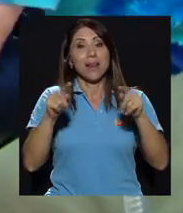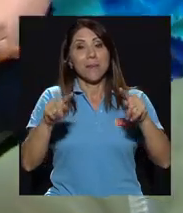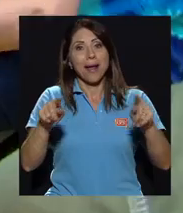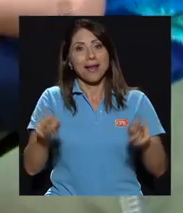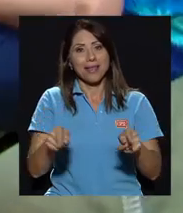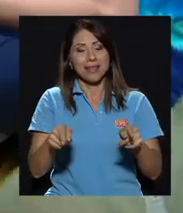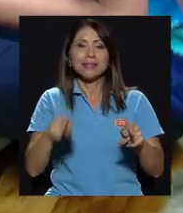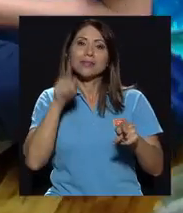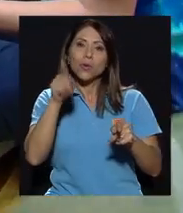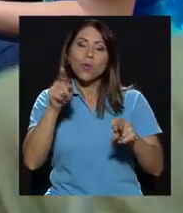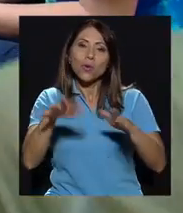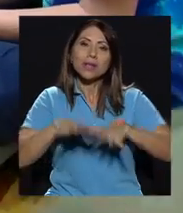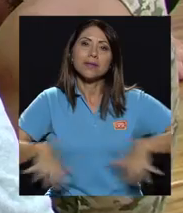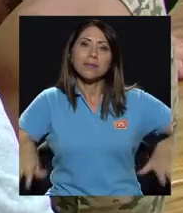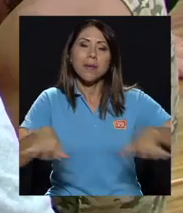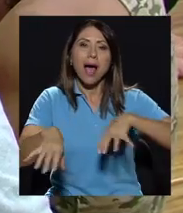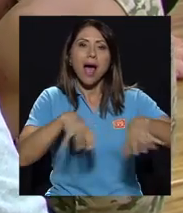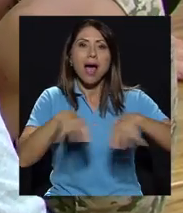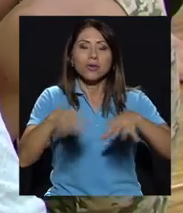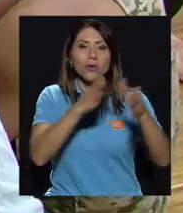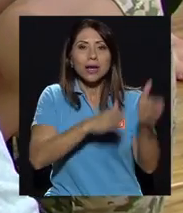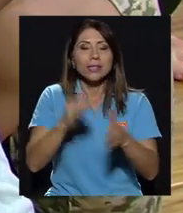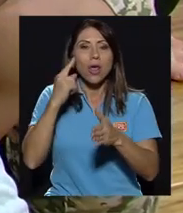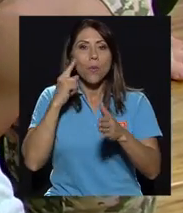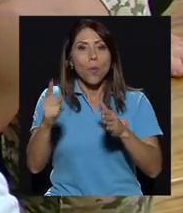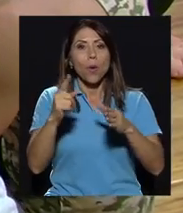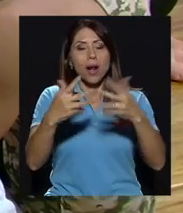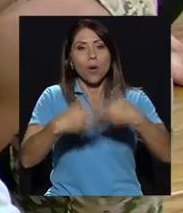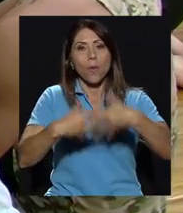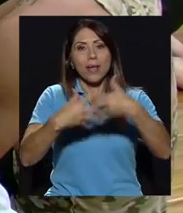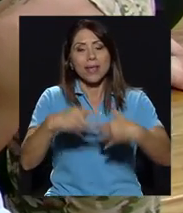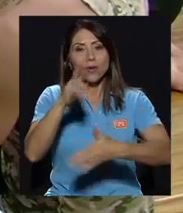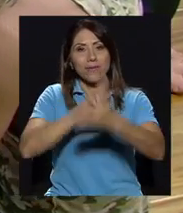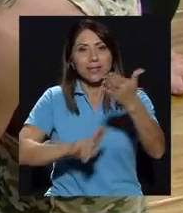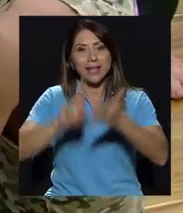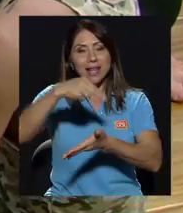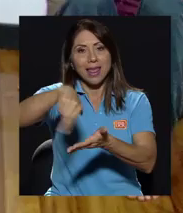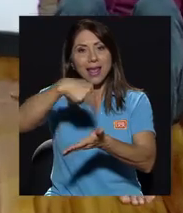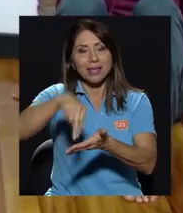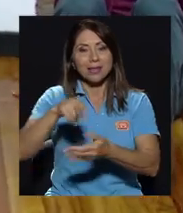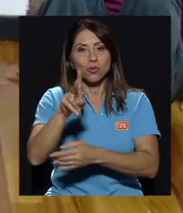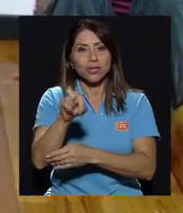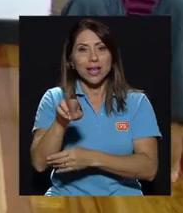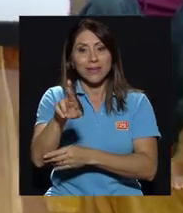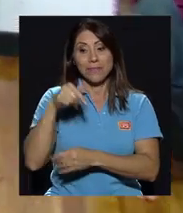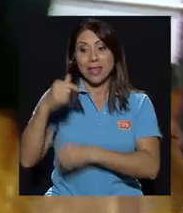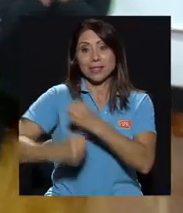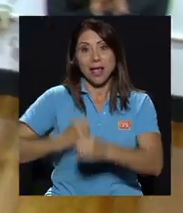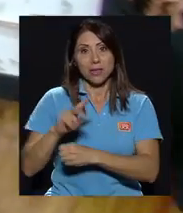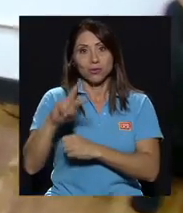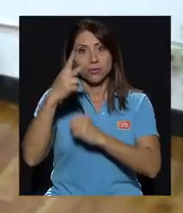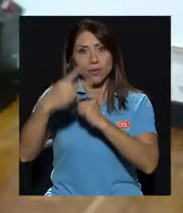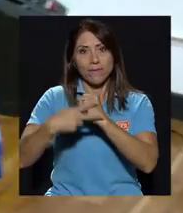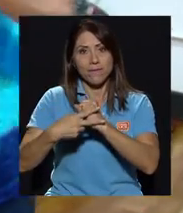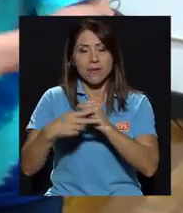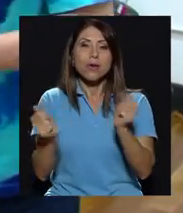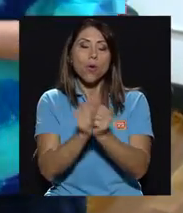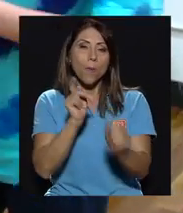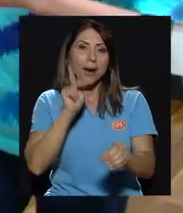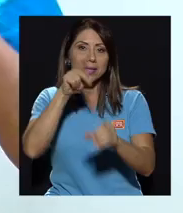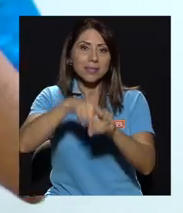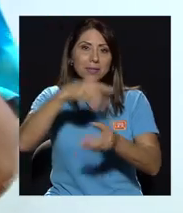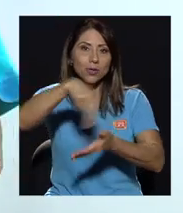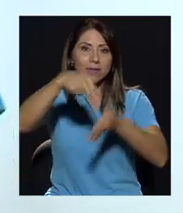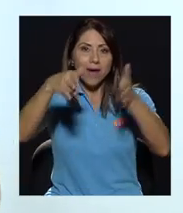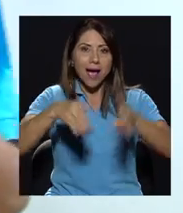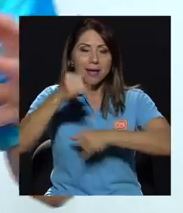es un espacio organizado por la Compañía de Danza Universitaria de la UCR. Este año se celebró su segunda edición, con la